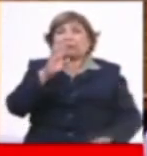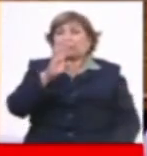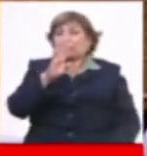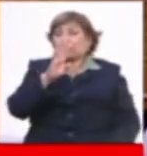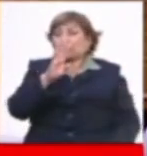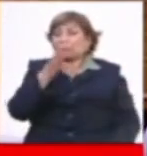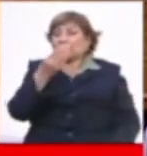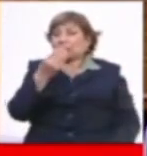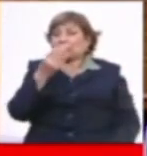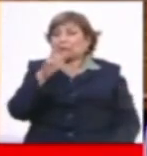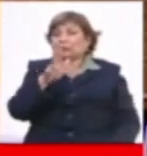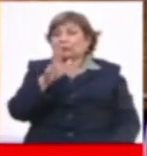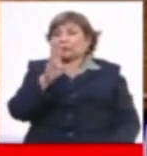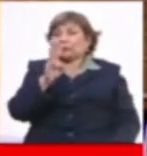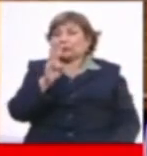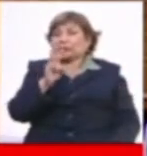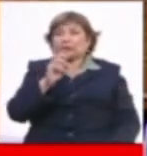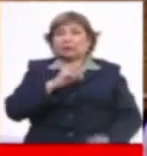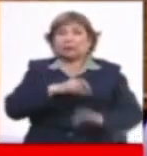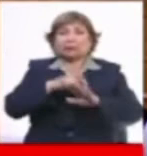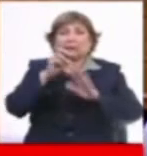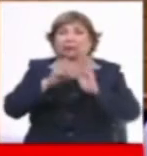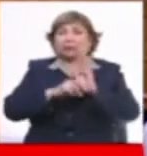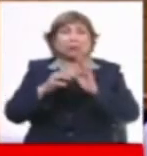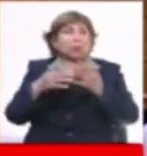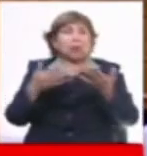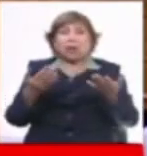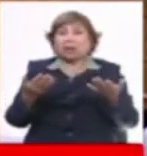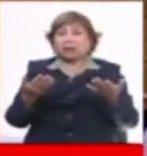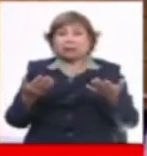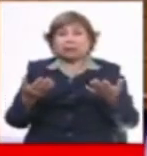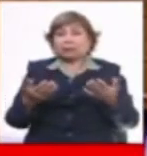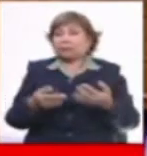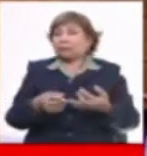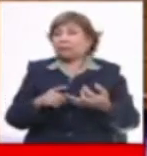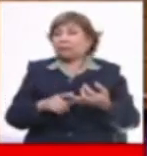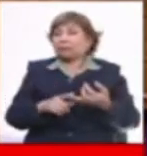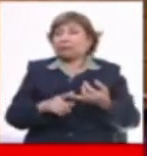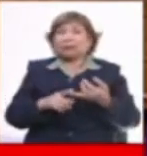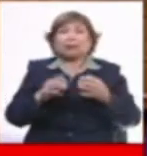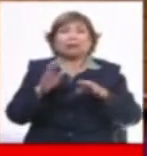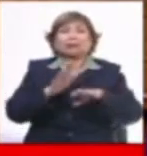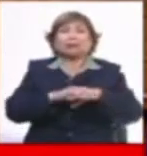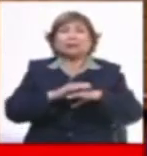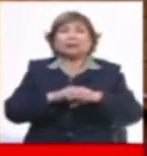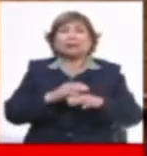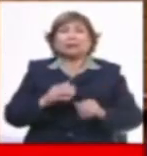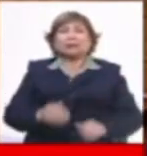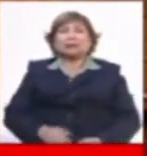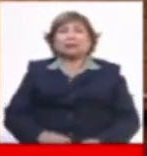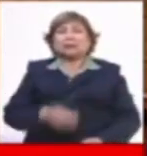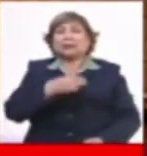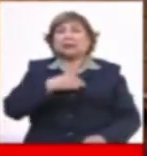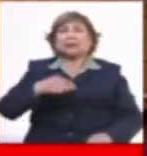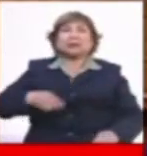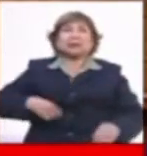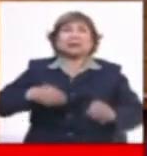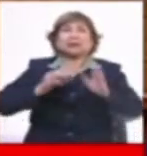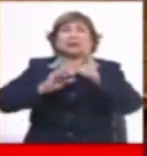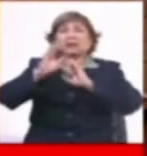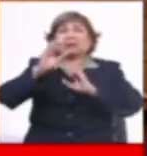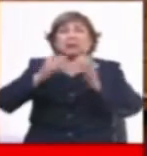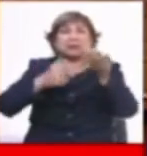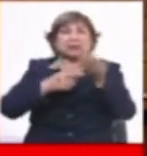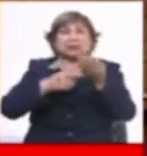414 es 36 y ese proyecto no existe también en relación a el ministerio de ciencia y